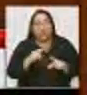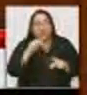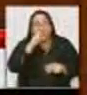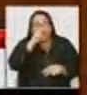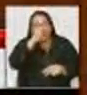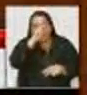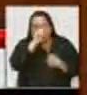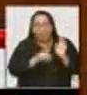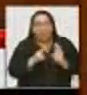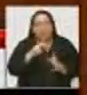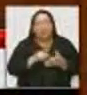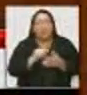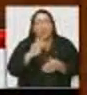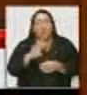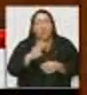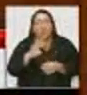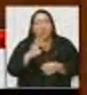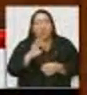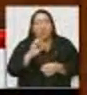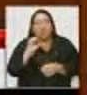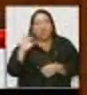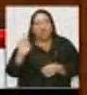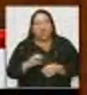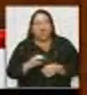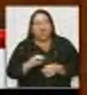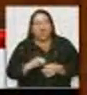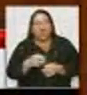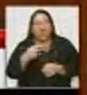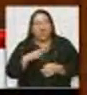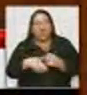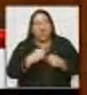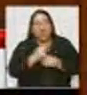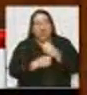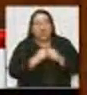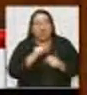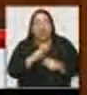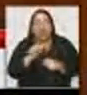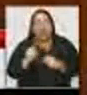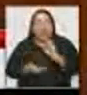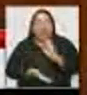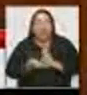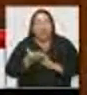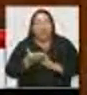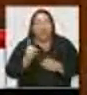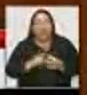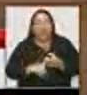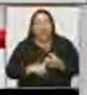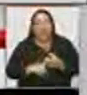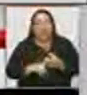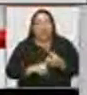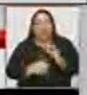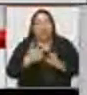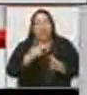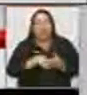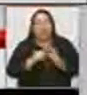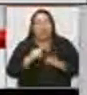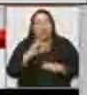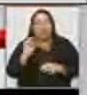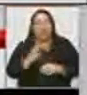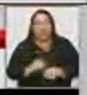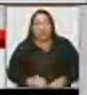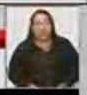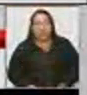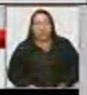diferencia fue de 12.4 puntos porcentuales, mientras que en el área rural aumenta hasta llegar a 13.6